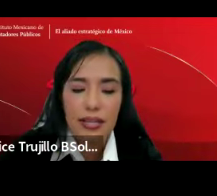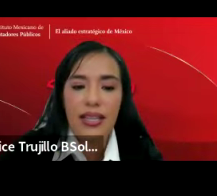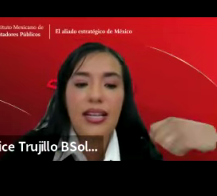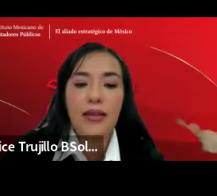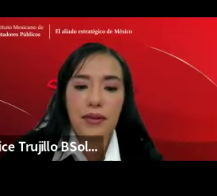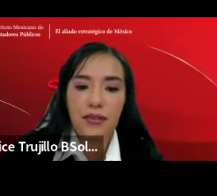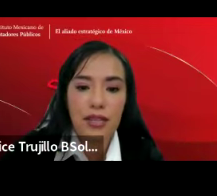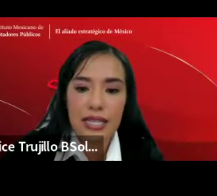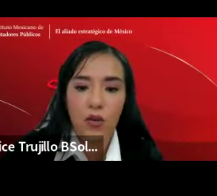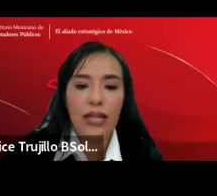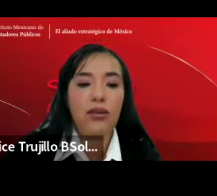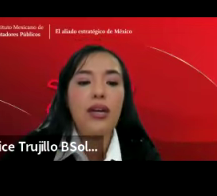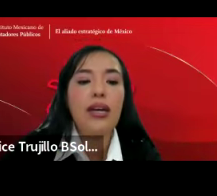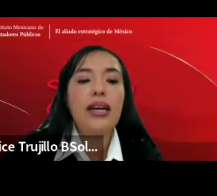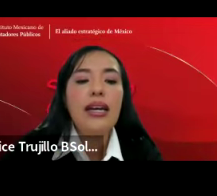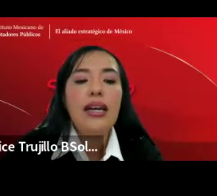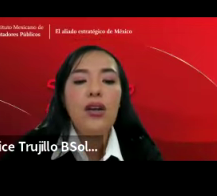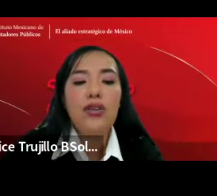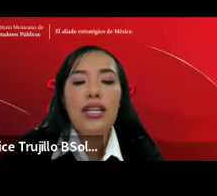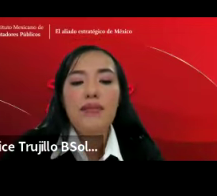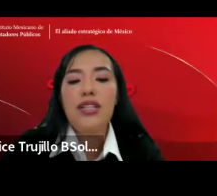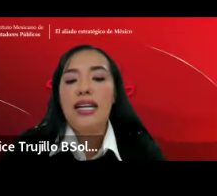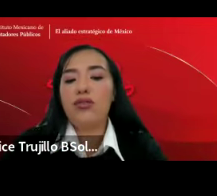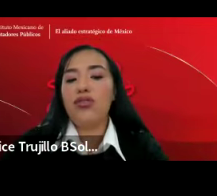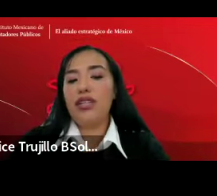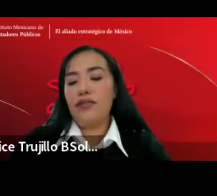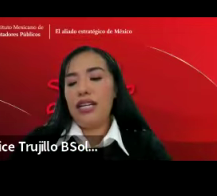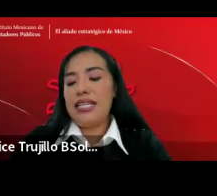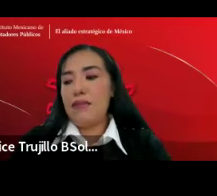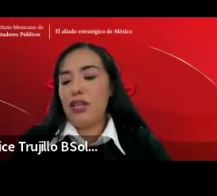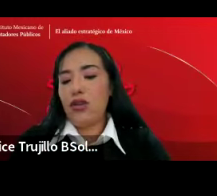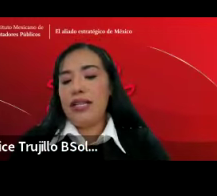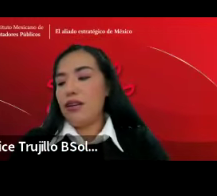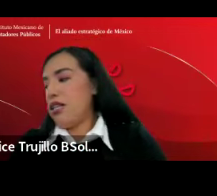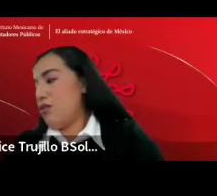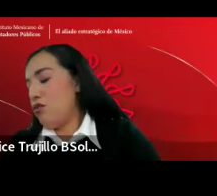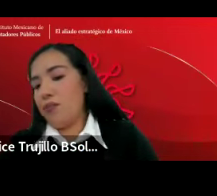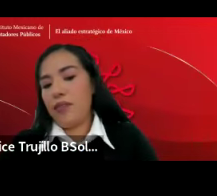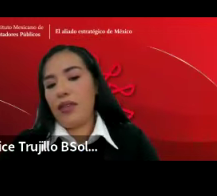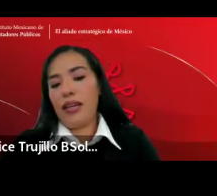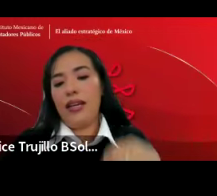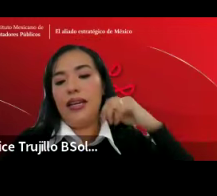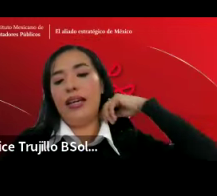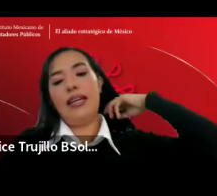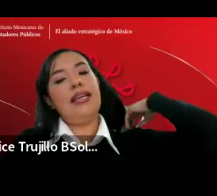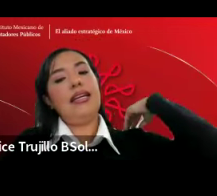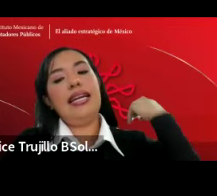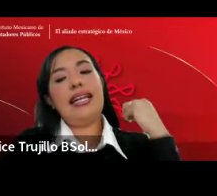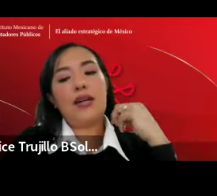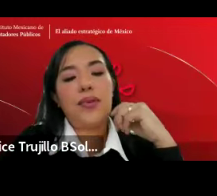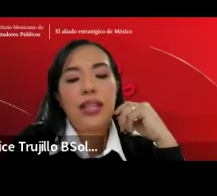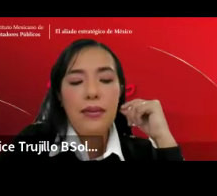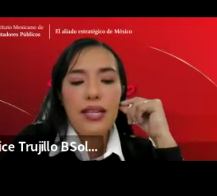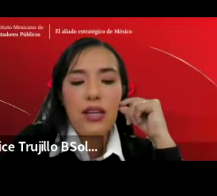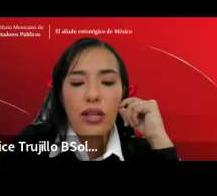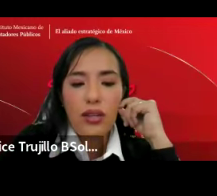más dice capacitarte, pero no te dice cuándo. Luego tenemos la inclusión del financiamiento al terrorismo y